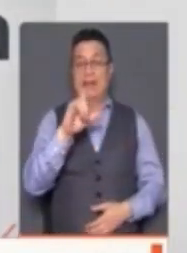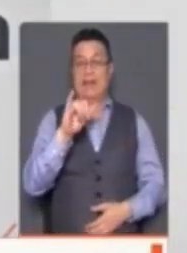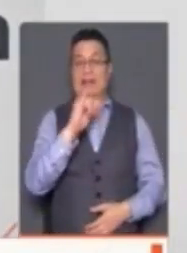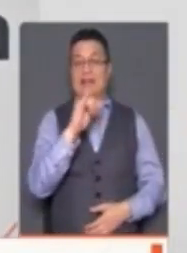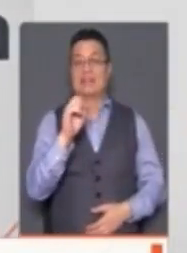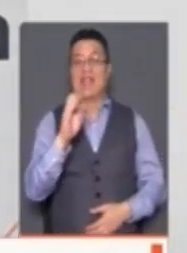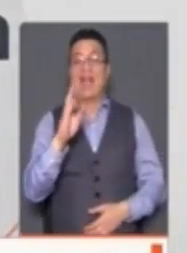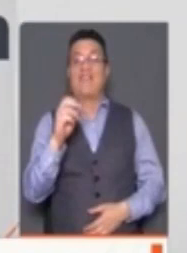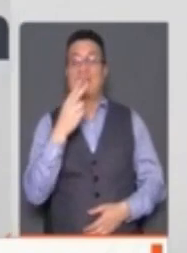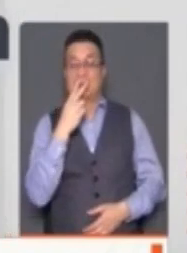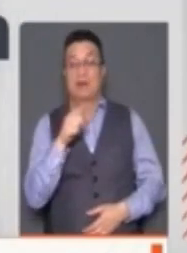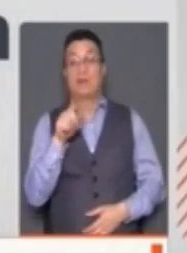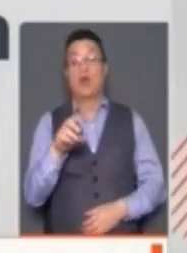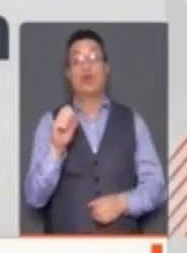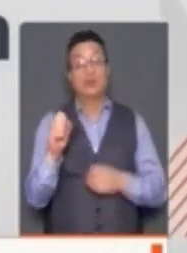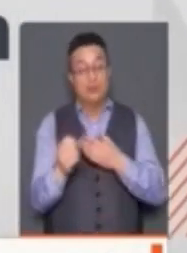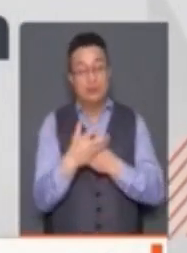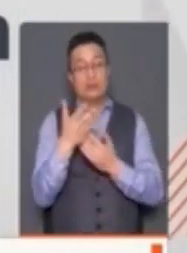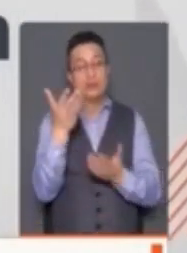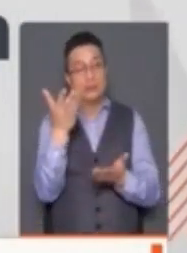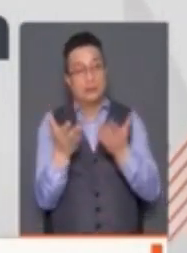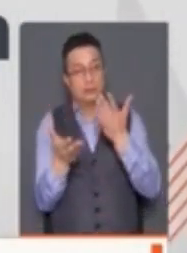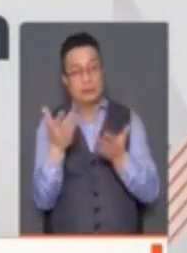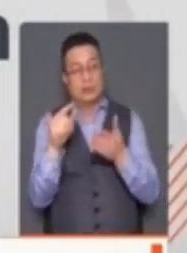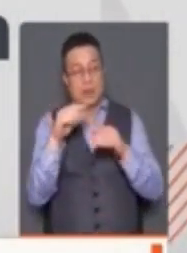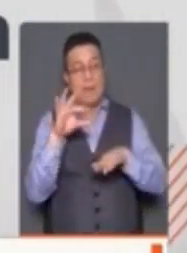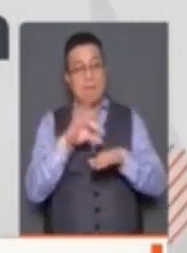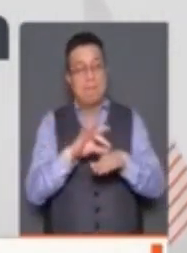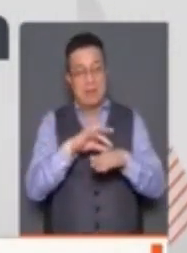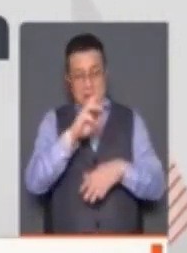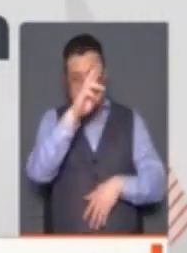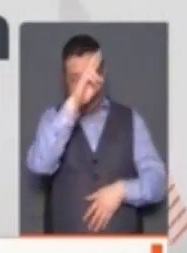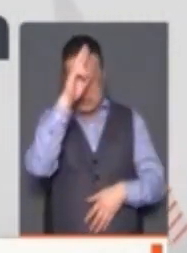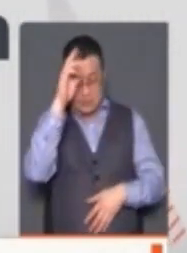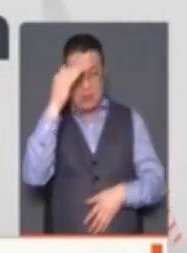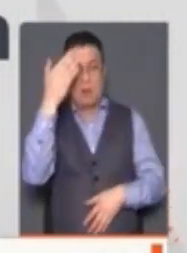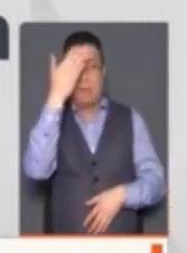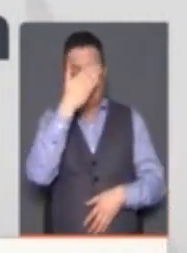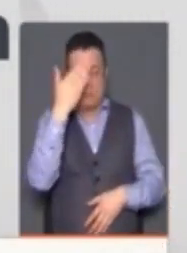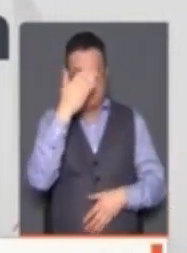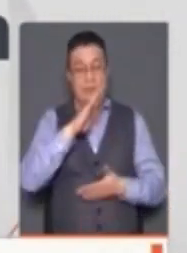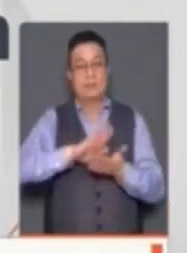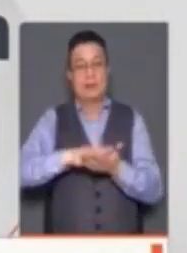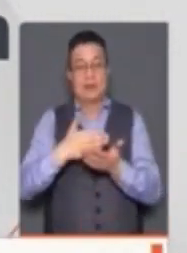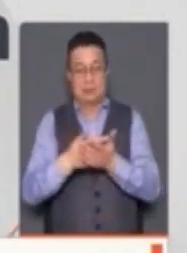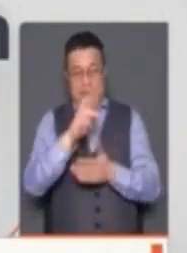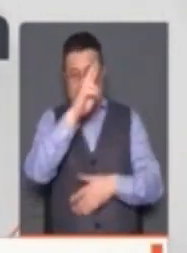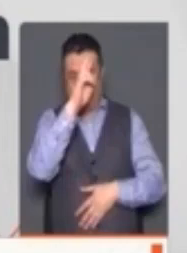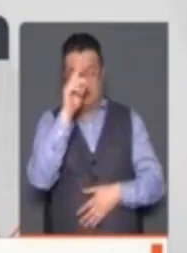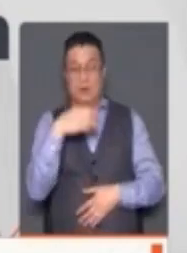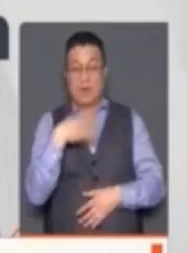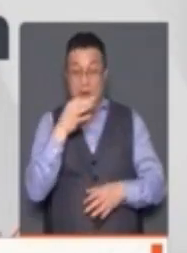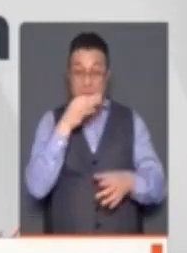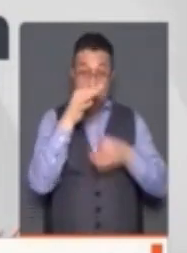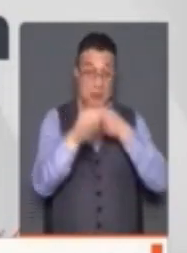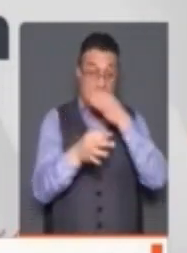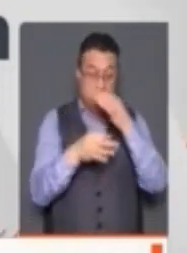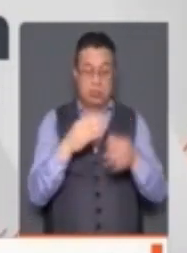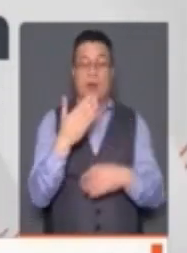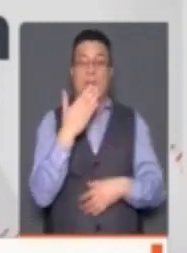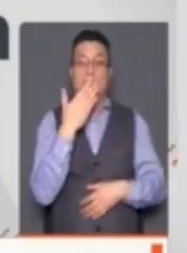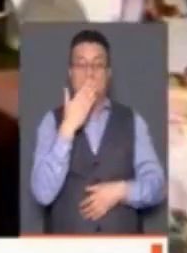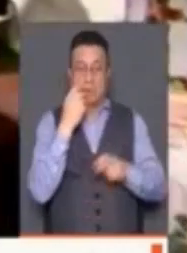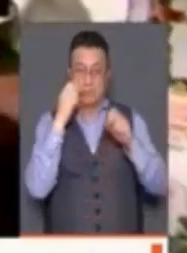nueva evaluación, esta mañana los médicos de la reina están preocupados por la salud de su majestad y han recomendado que permanezca bajo vigilancia